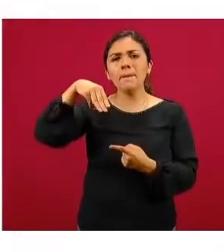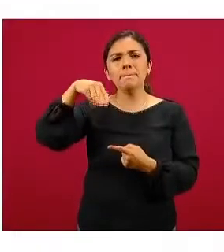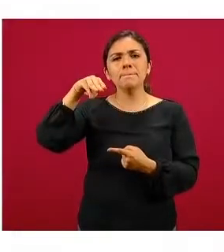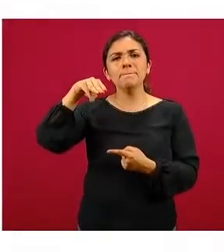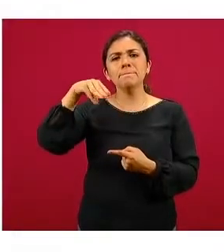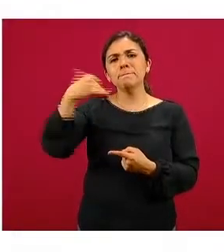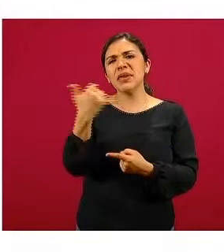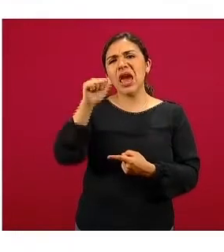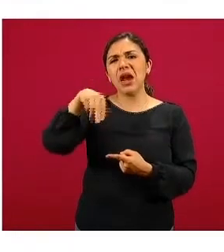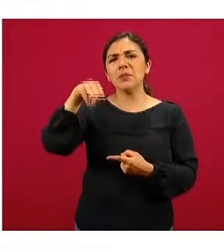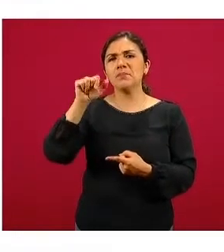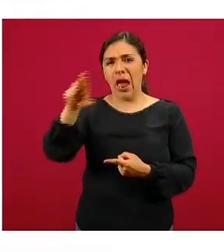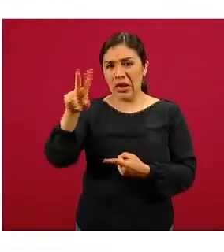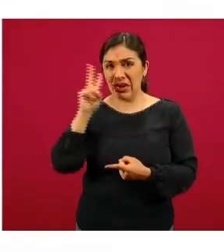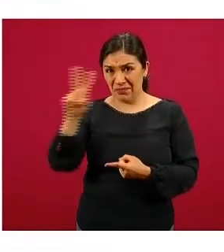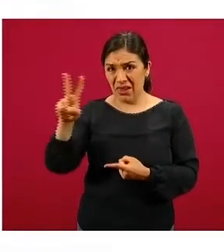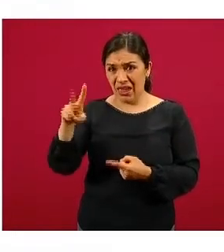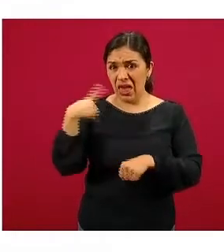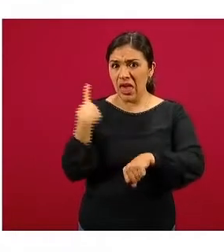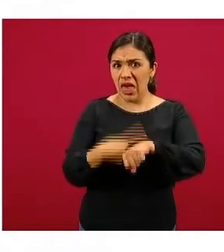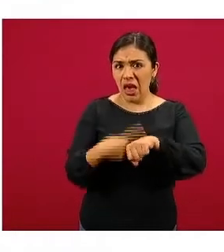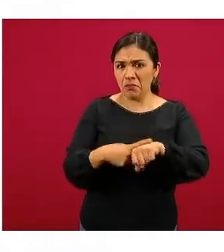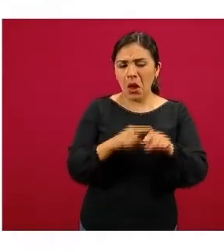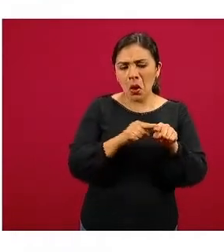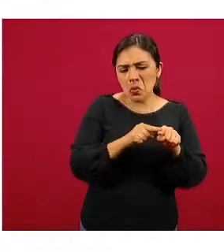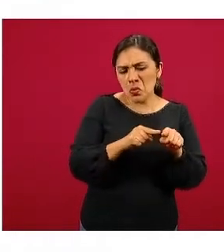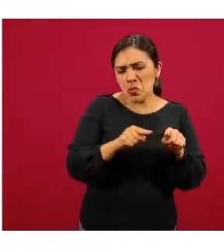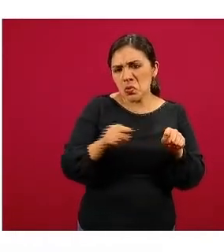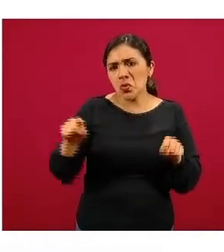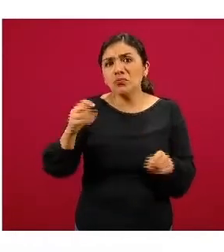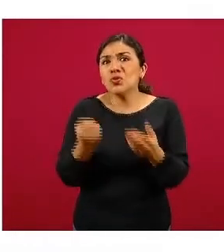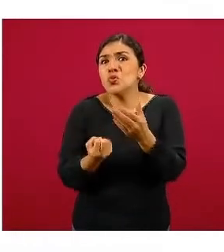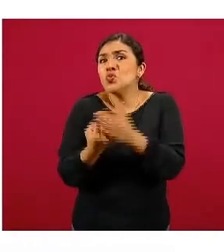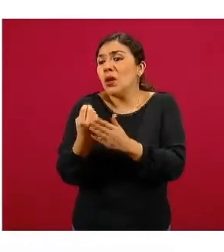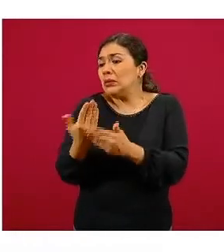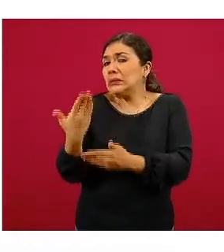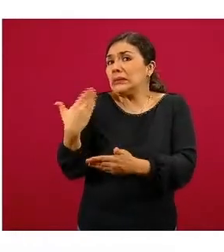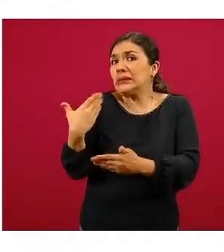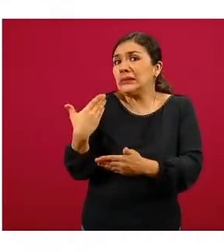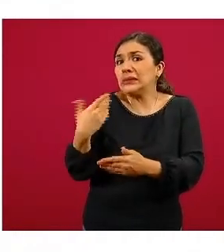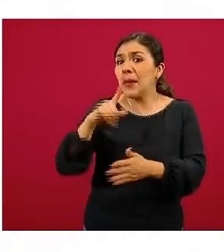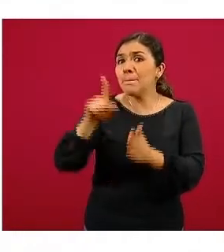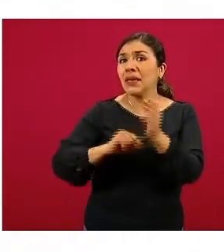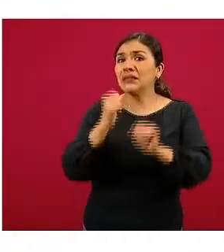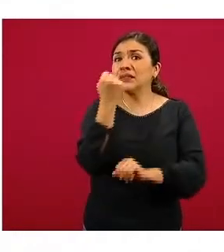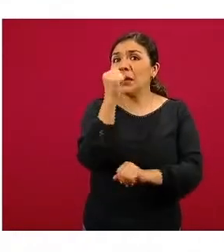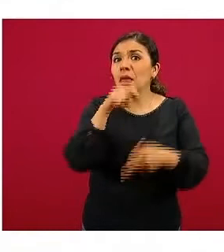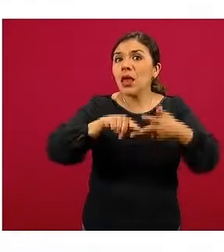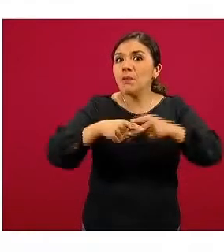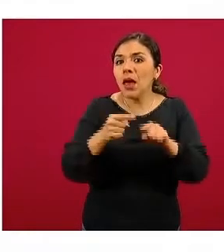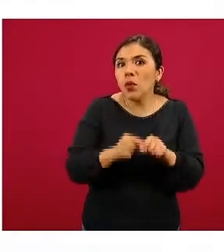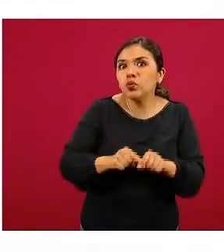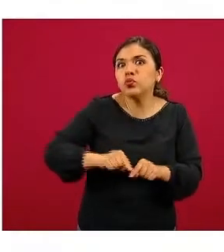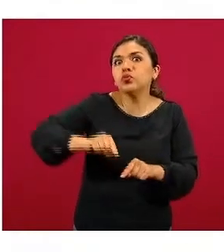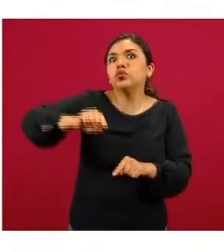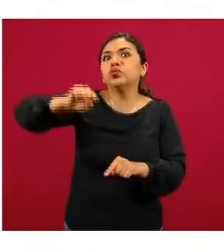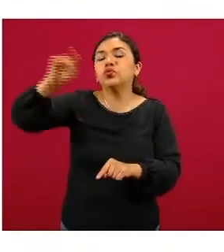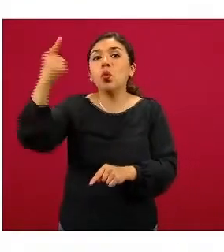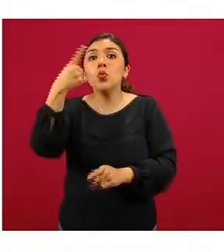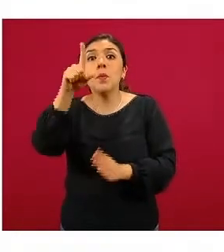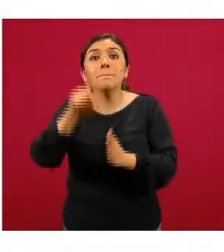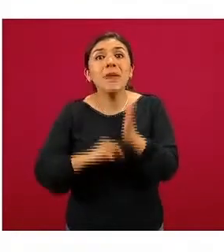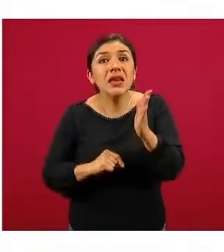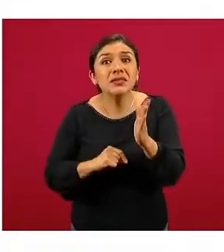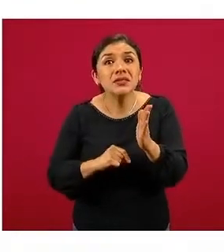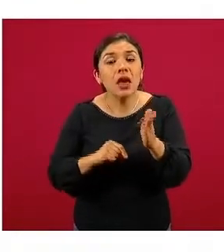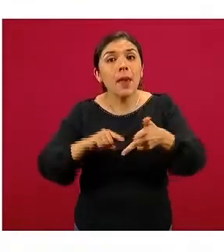cómo Myanmar, su epidemia es bastante reciente, a partir apenas del mes de septiembre, es decir, llevan apenas un mes y los